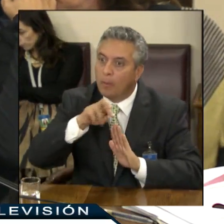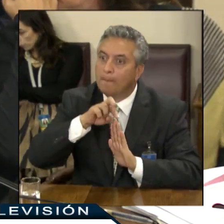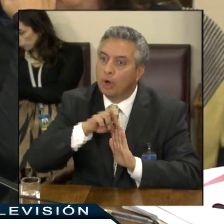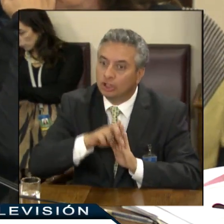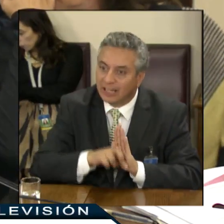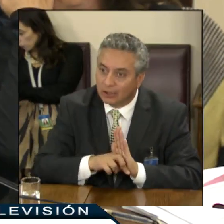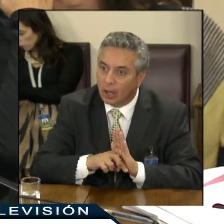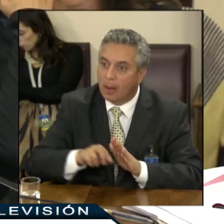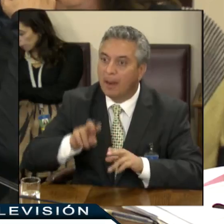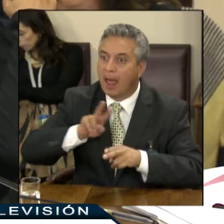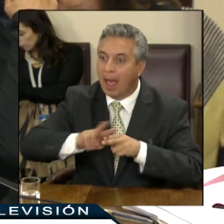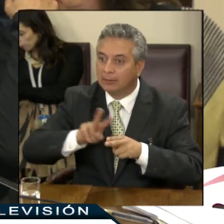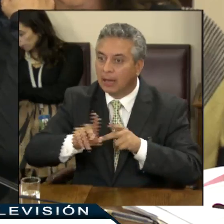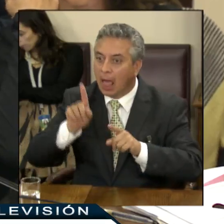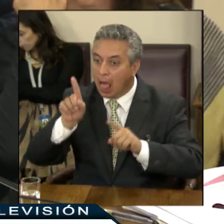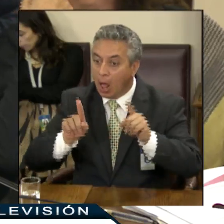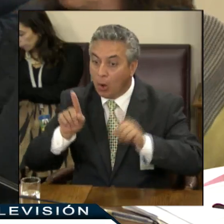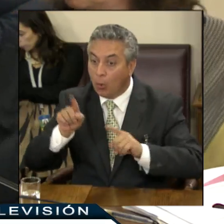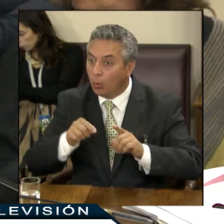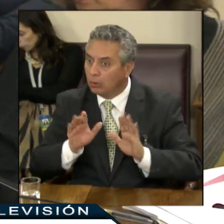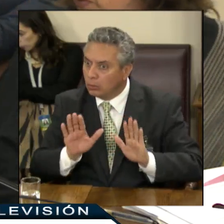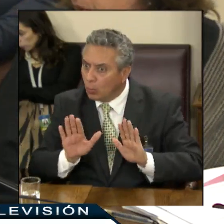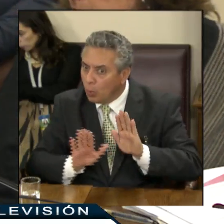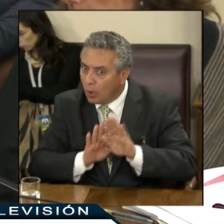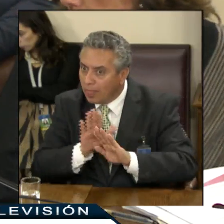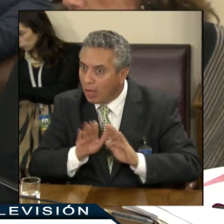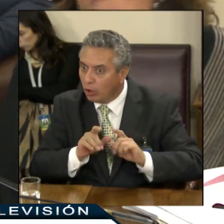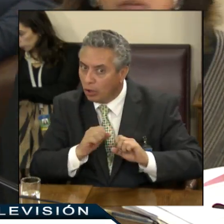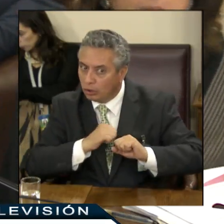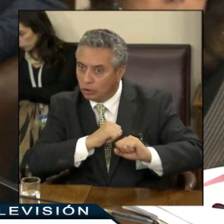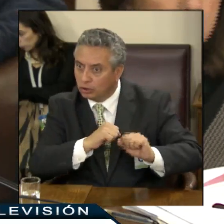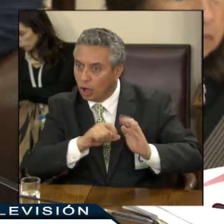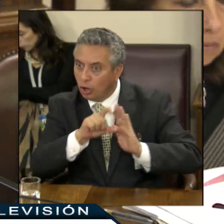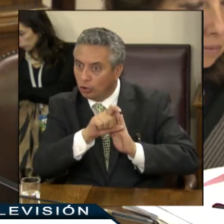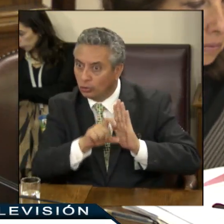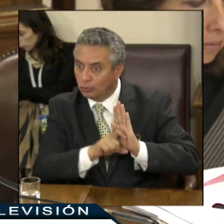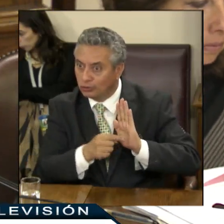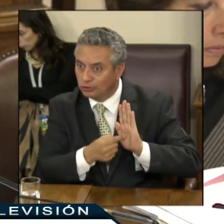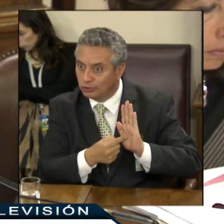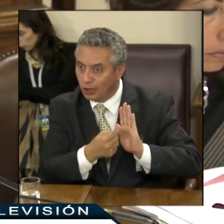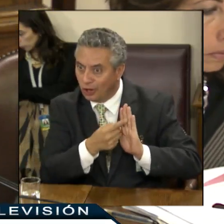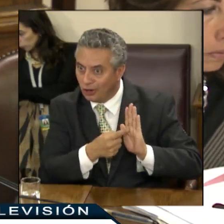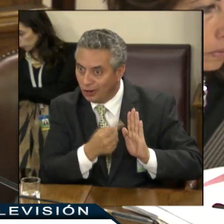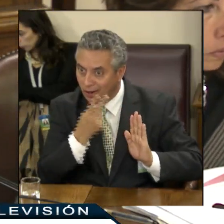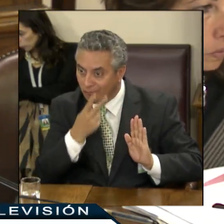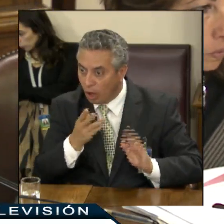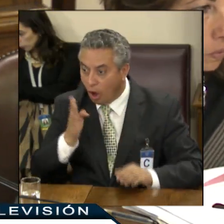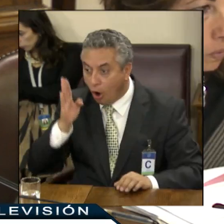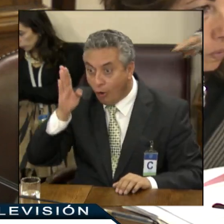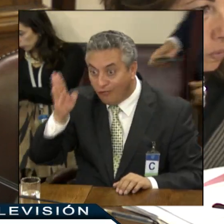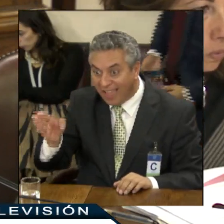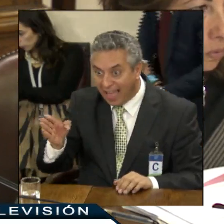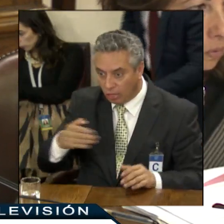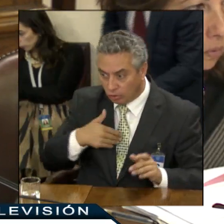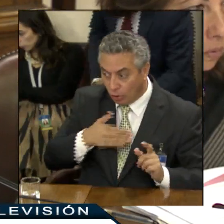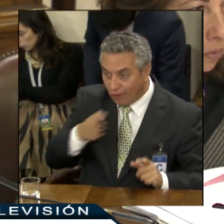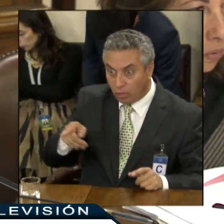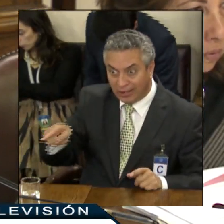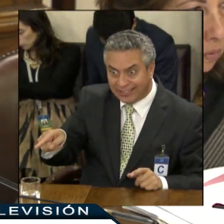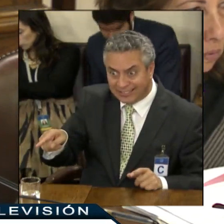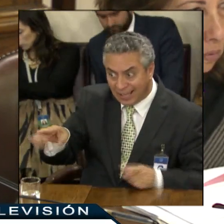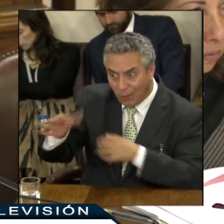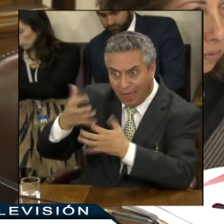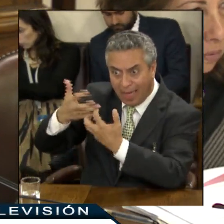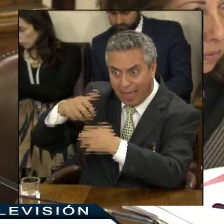vamos a hacer algunos resguardos de inconstitucionalidad porque tiene un carácter expropiatorio porque estoy obligando a un ente privado a